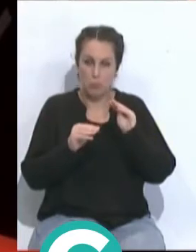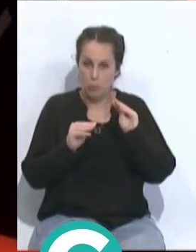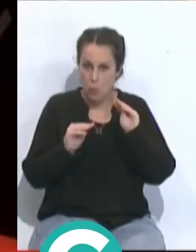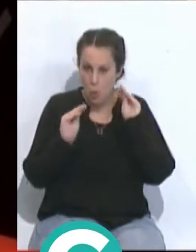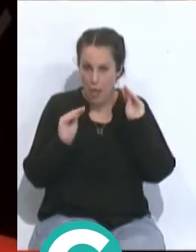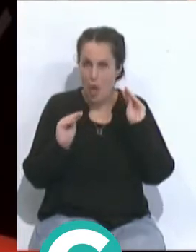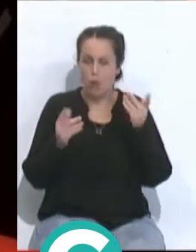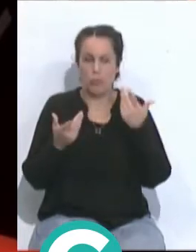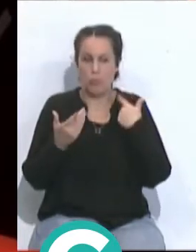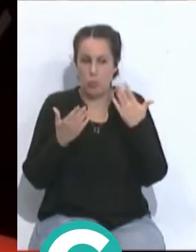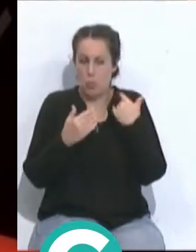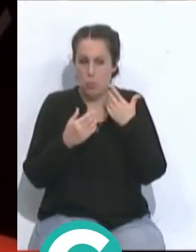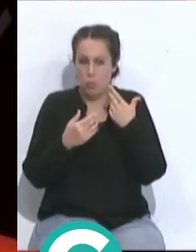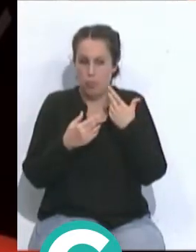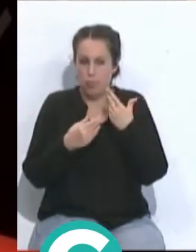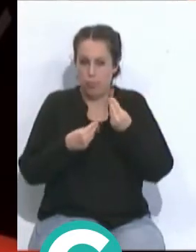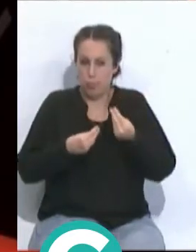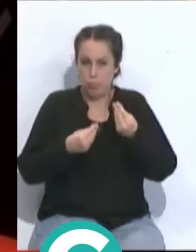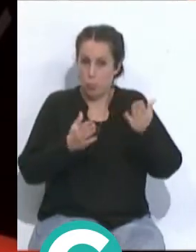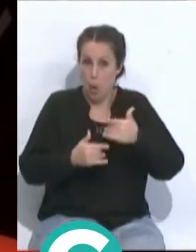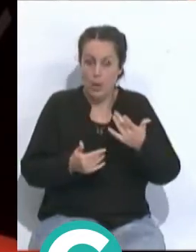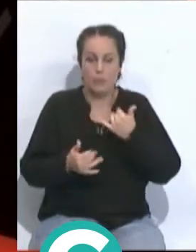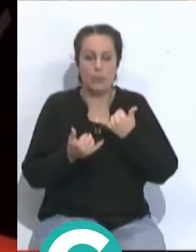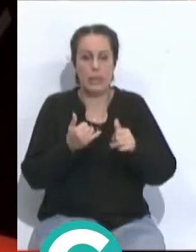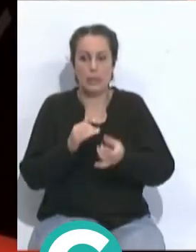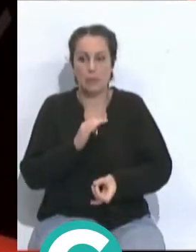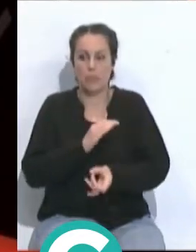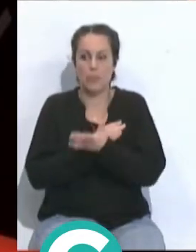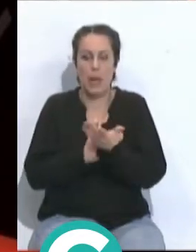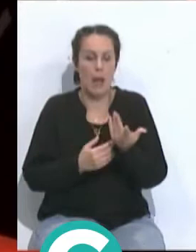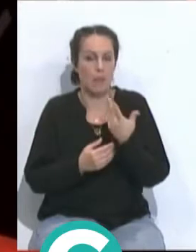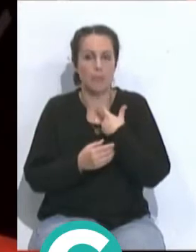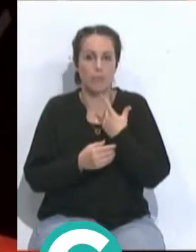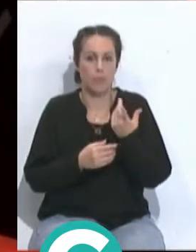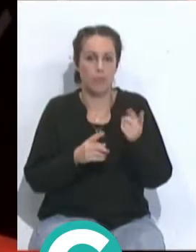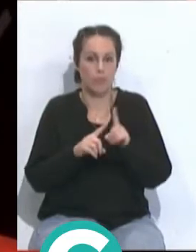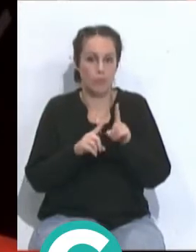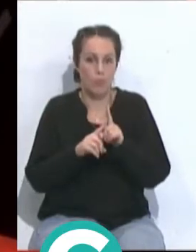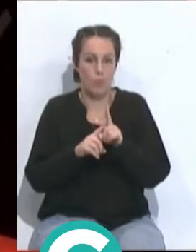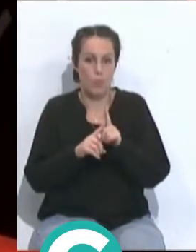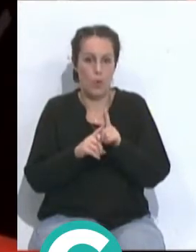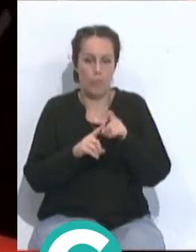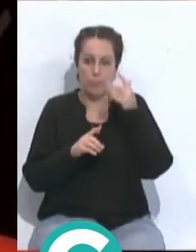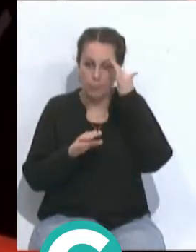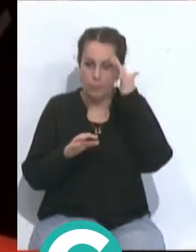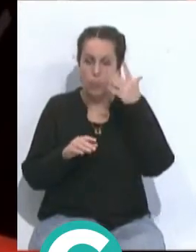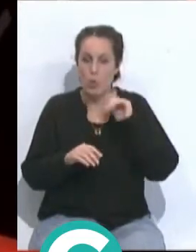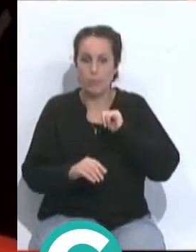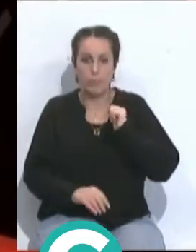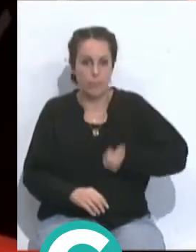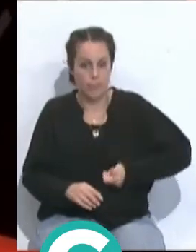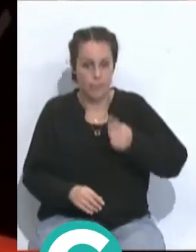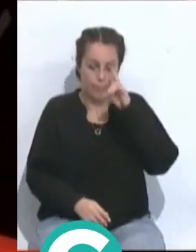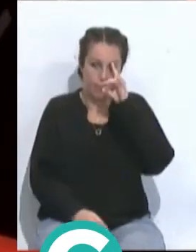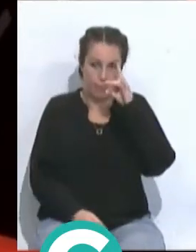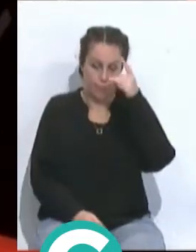académica exquisita, pues al final crean metáforas y, bueno, y tienen una riqueza y un ingenio que es